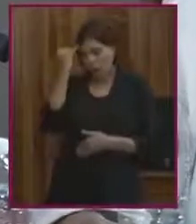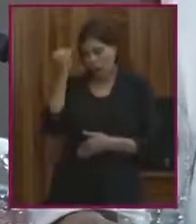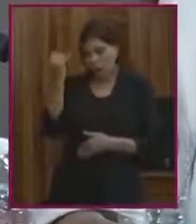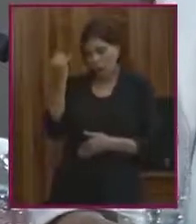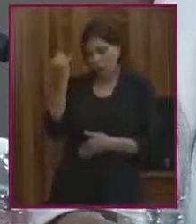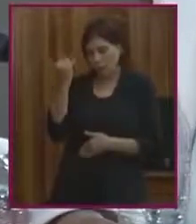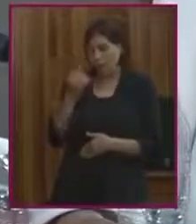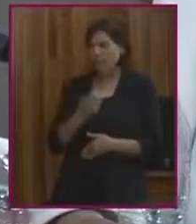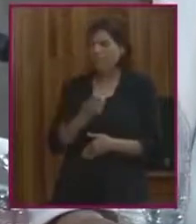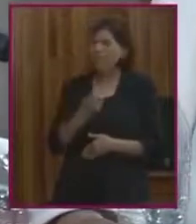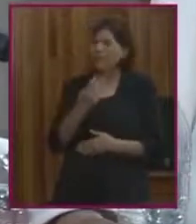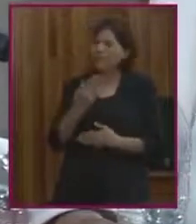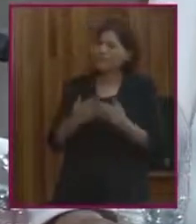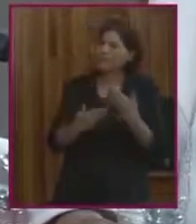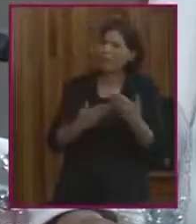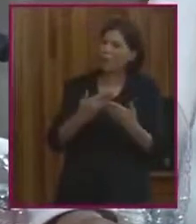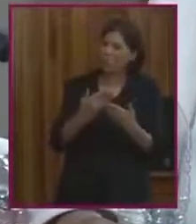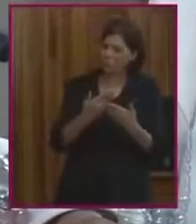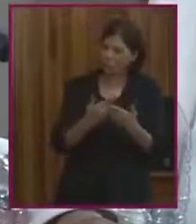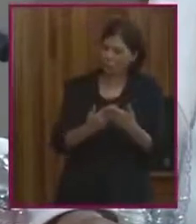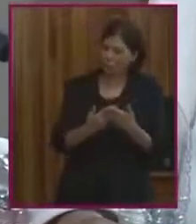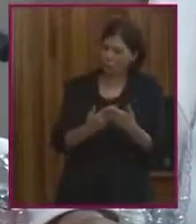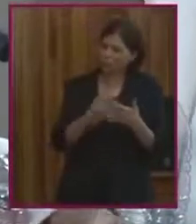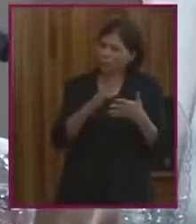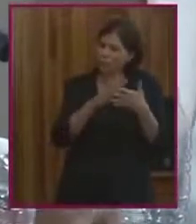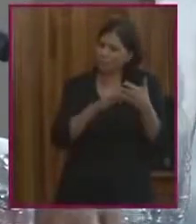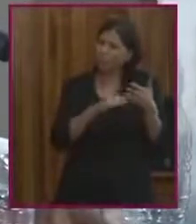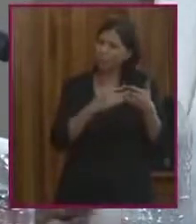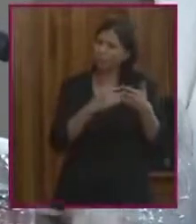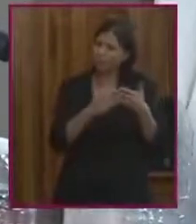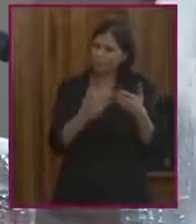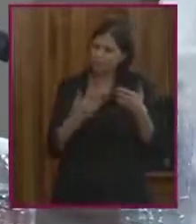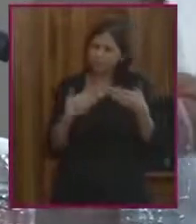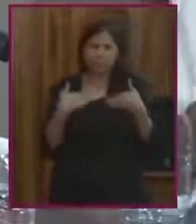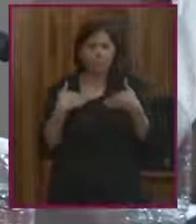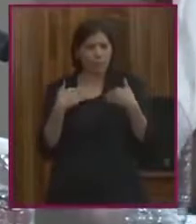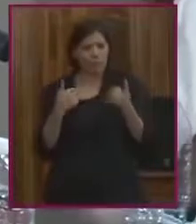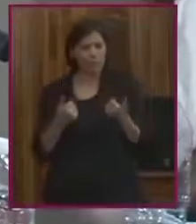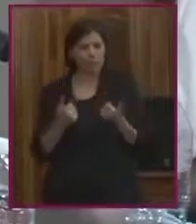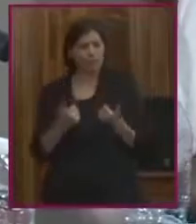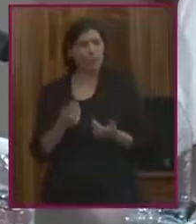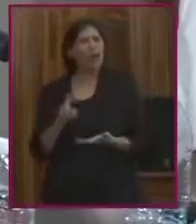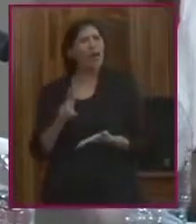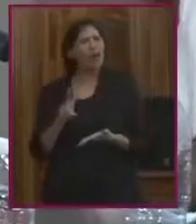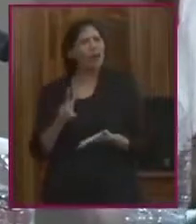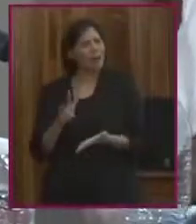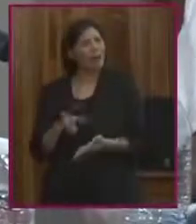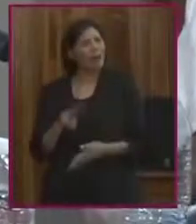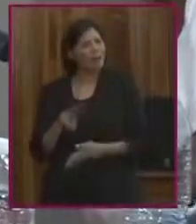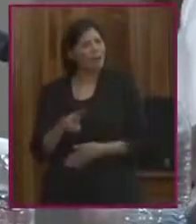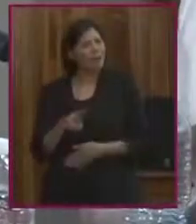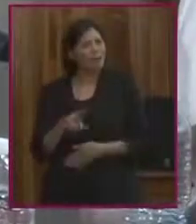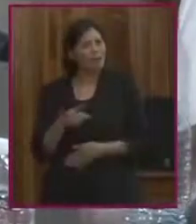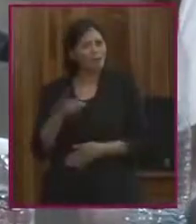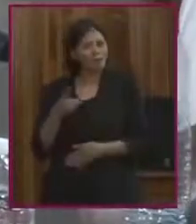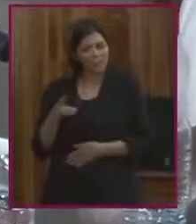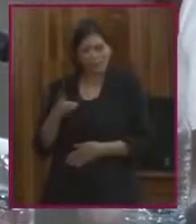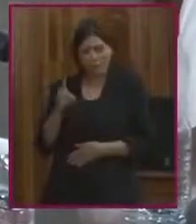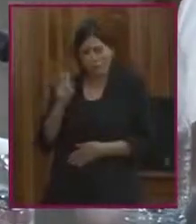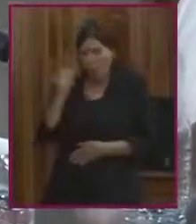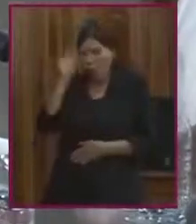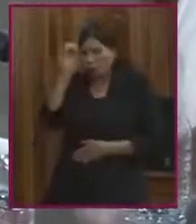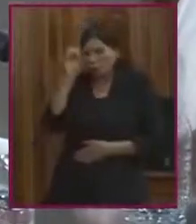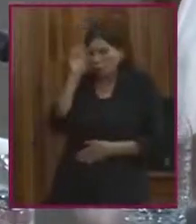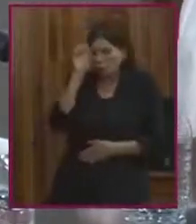esta propuesta curricular sea comprensible. De verdad, dice la doctora Inés, hay por ahí algunos términos que no quedan